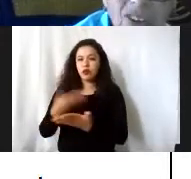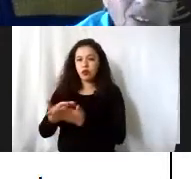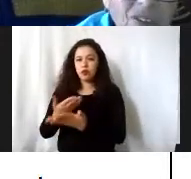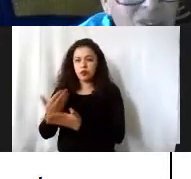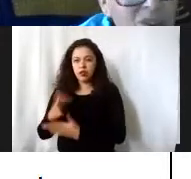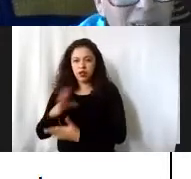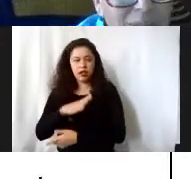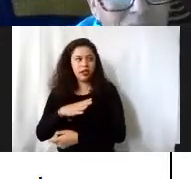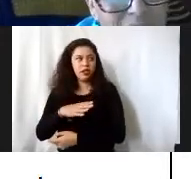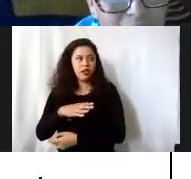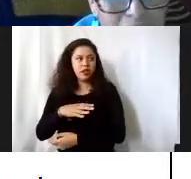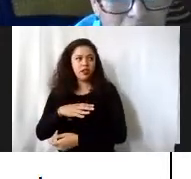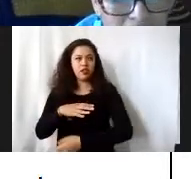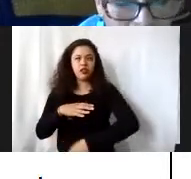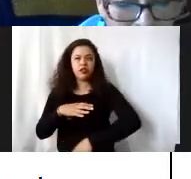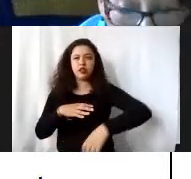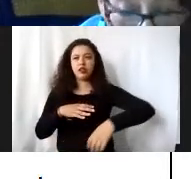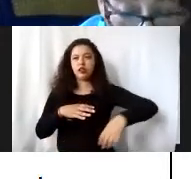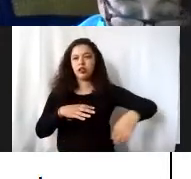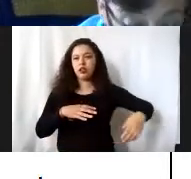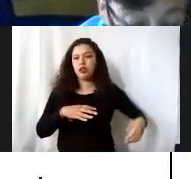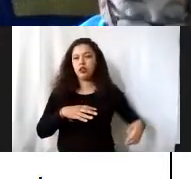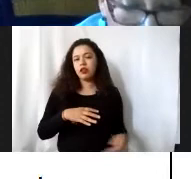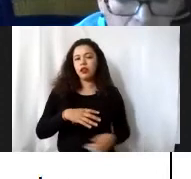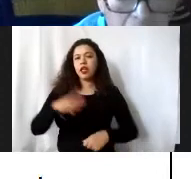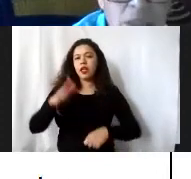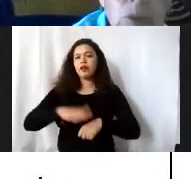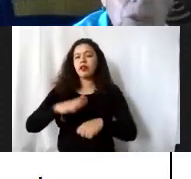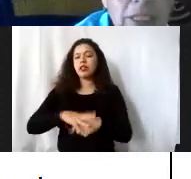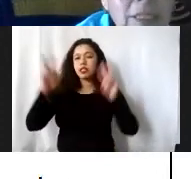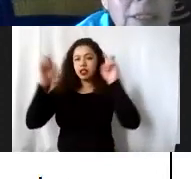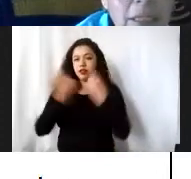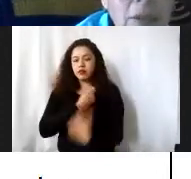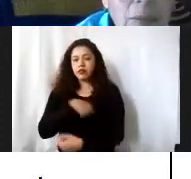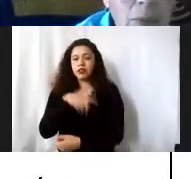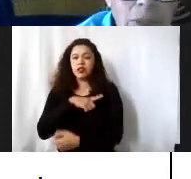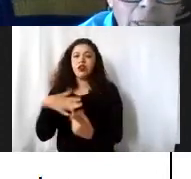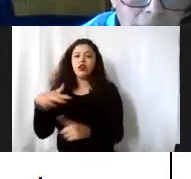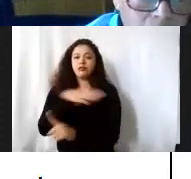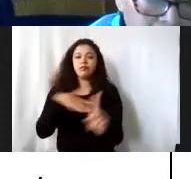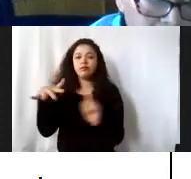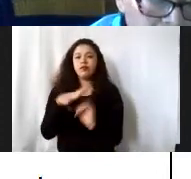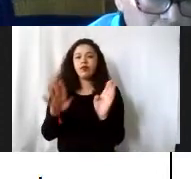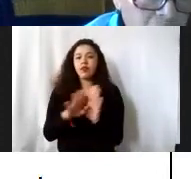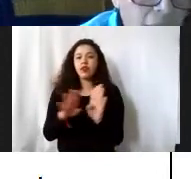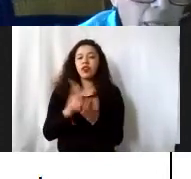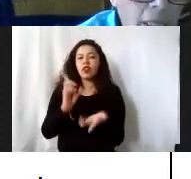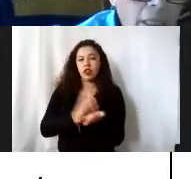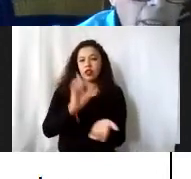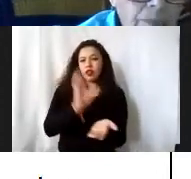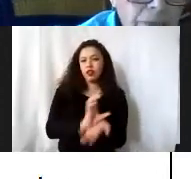Sobre todo cuando hablamos de aspectos de salud y de situaciones así como la discapacidad